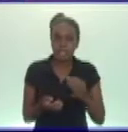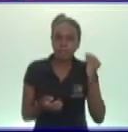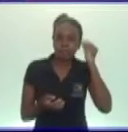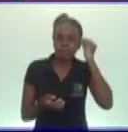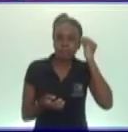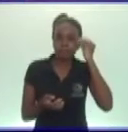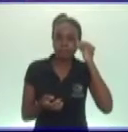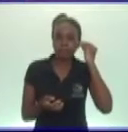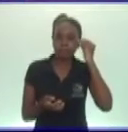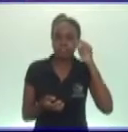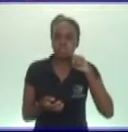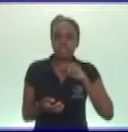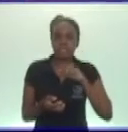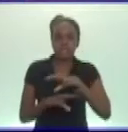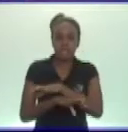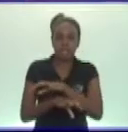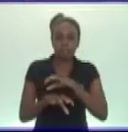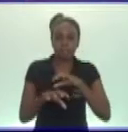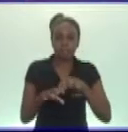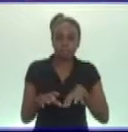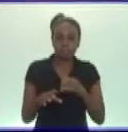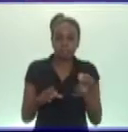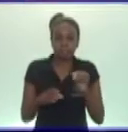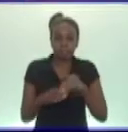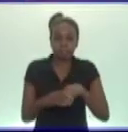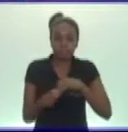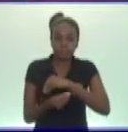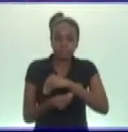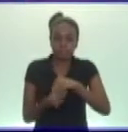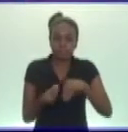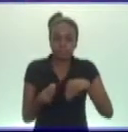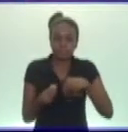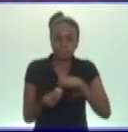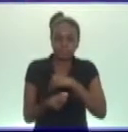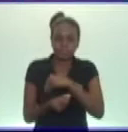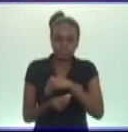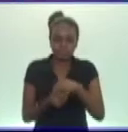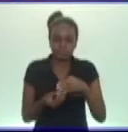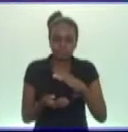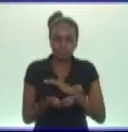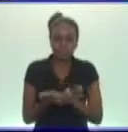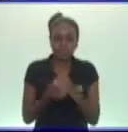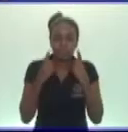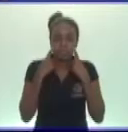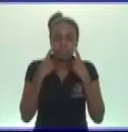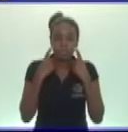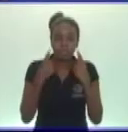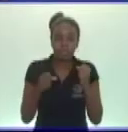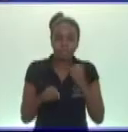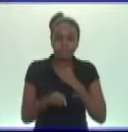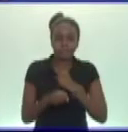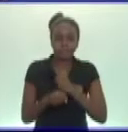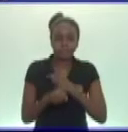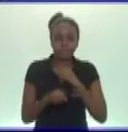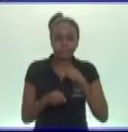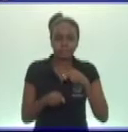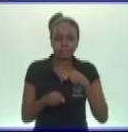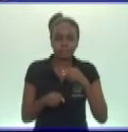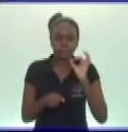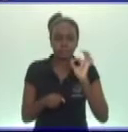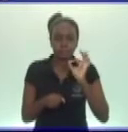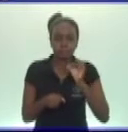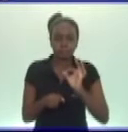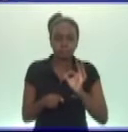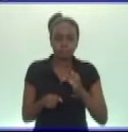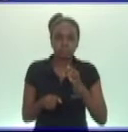se considera un animal, ha entrado en un proceso de despersonalización. El trabajo, en lugar de afirmar al hombre